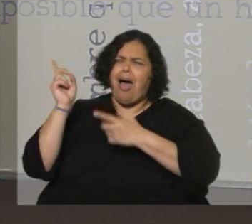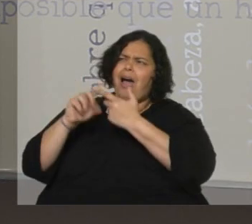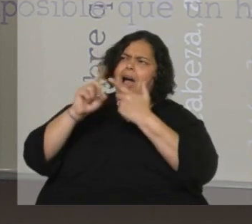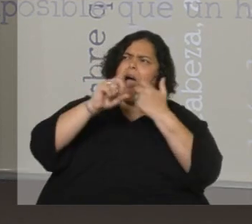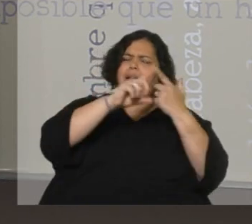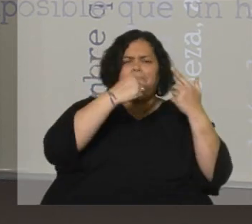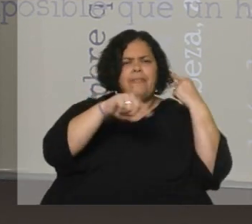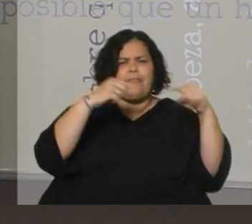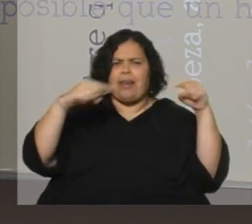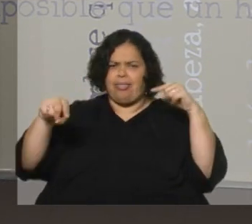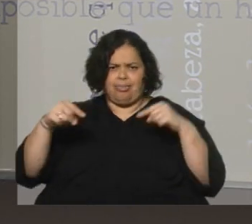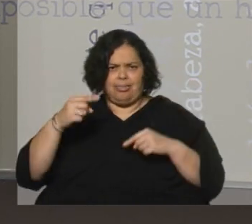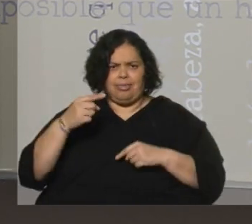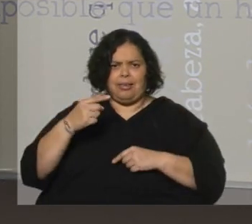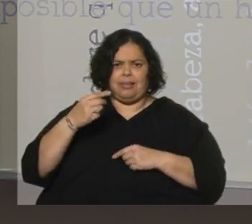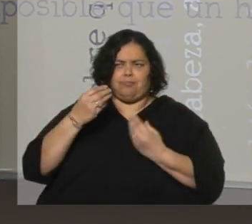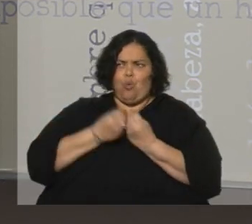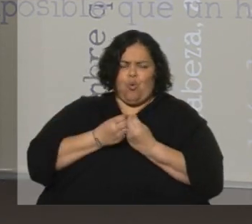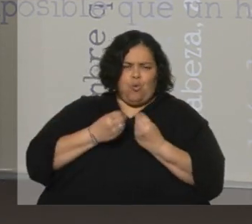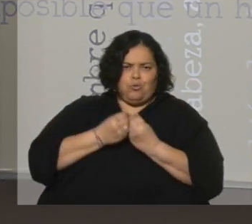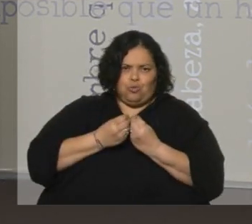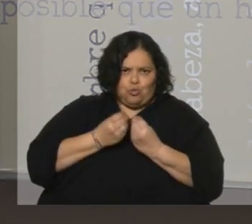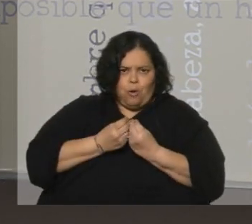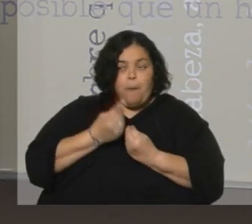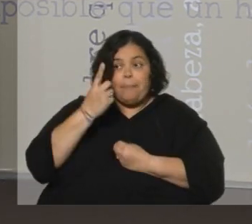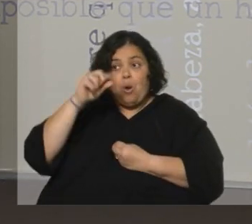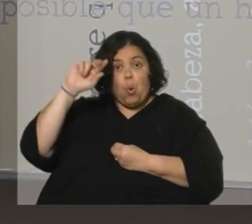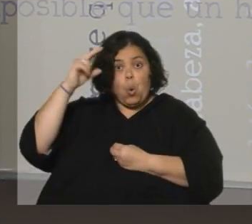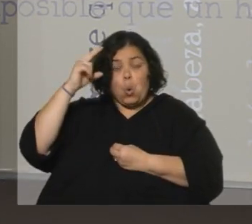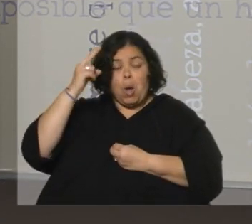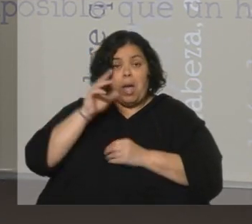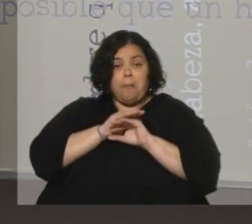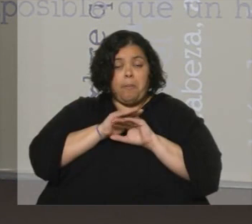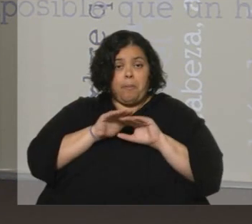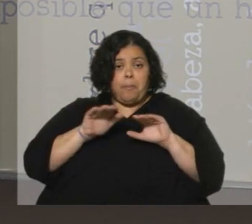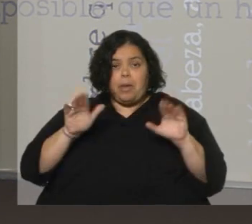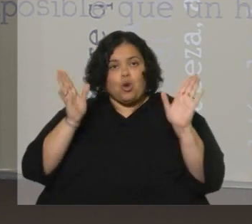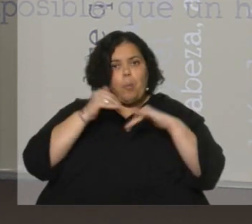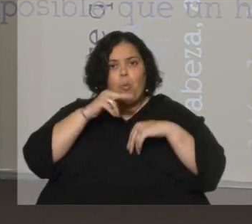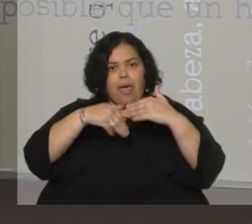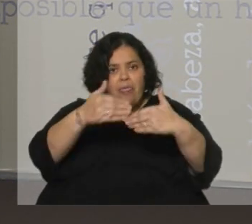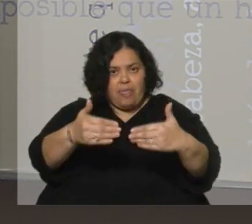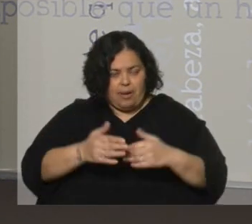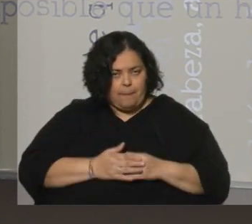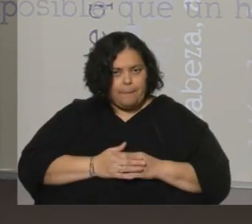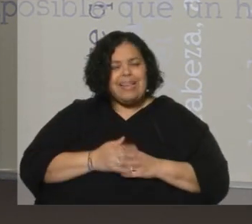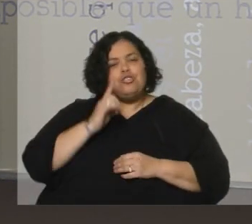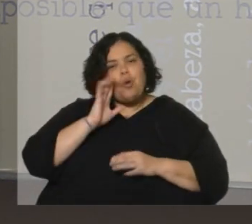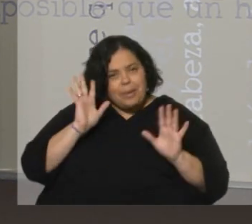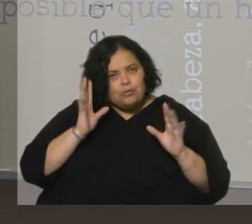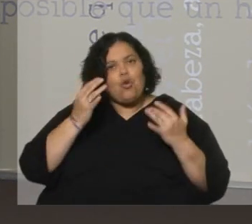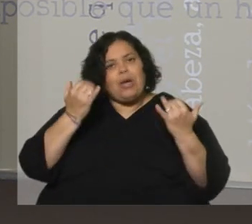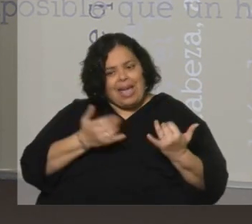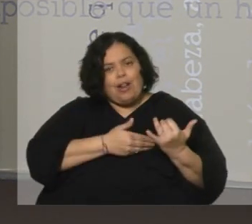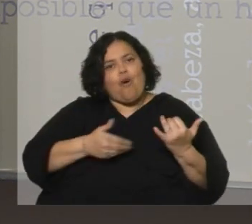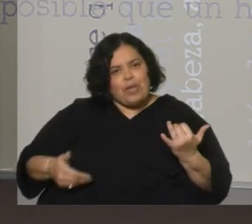últimos años en diferentes regiones es Es realmente muy importante y Uruguay prácticamente no ha podido caminar eh yo creo que ha habido un esfuerzo por parte del